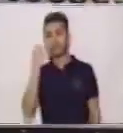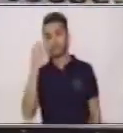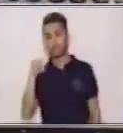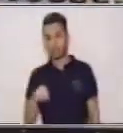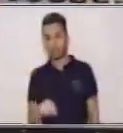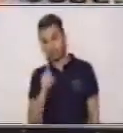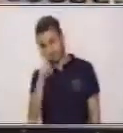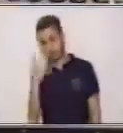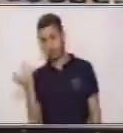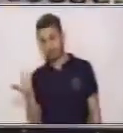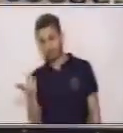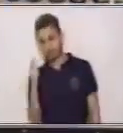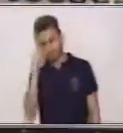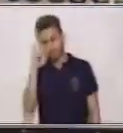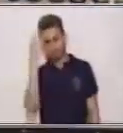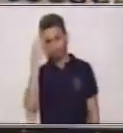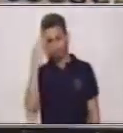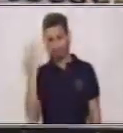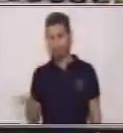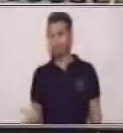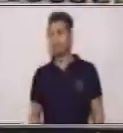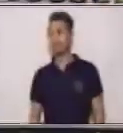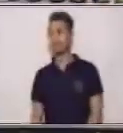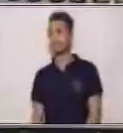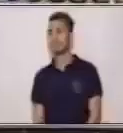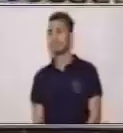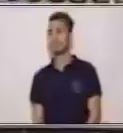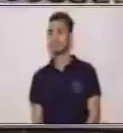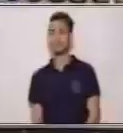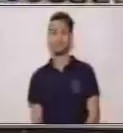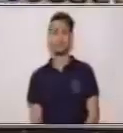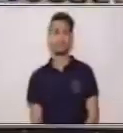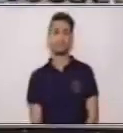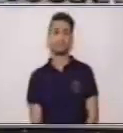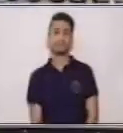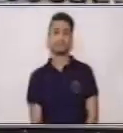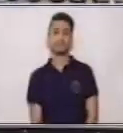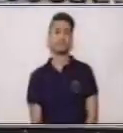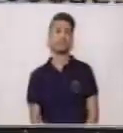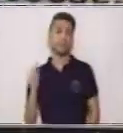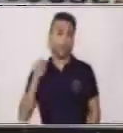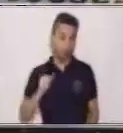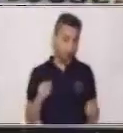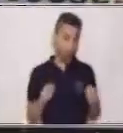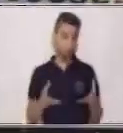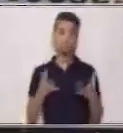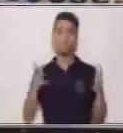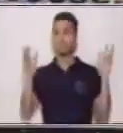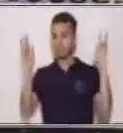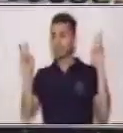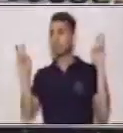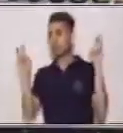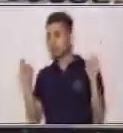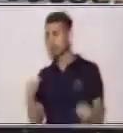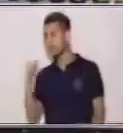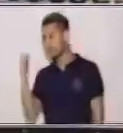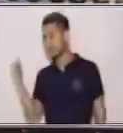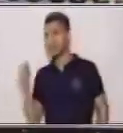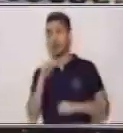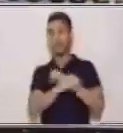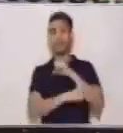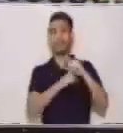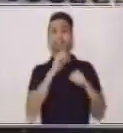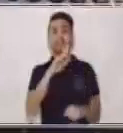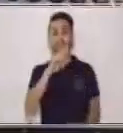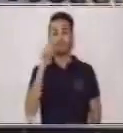sé que sí te acuerdas de las fracciones. Vamos allá a adentrarnos al tema, la fracción. La fracción, como